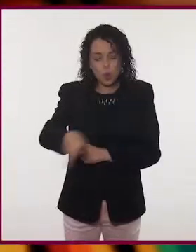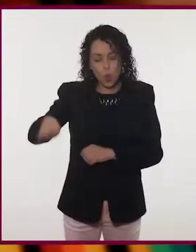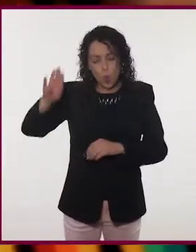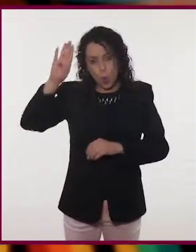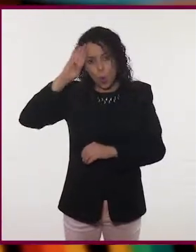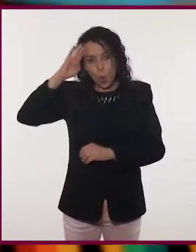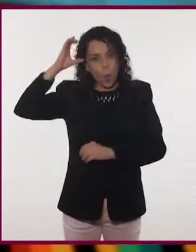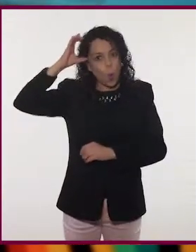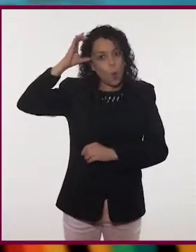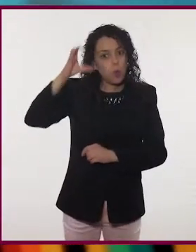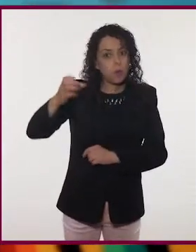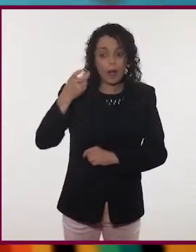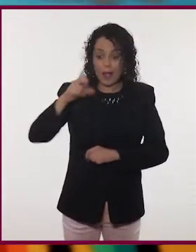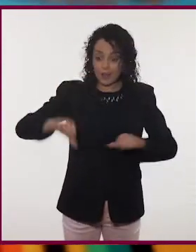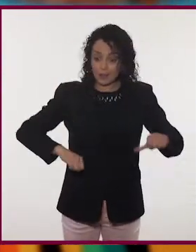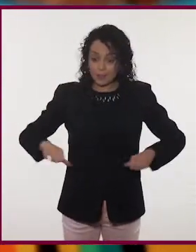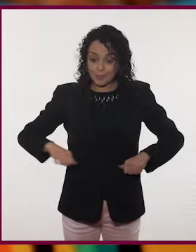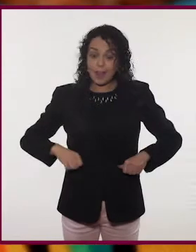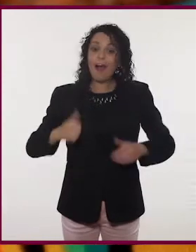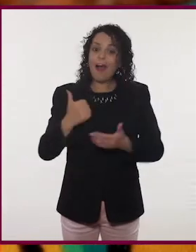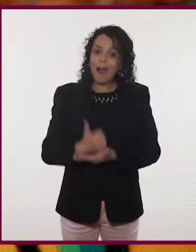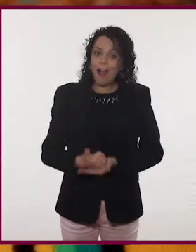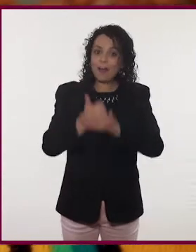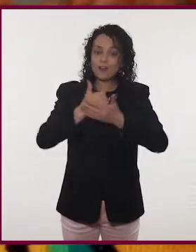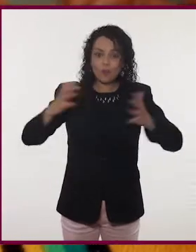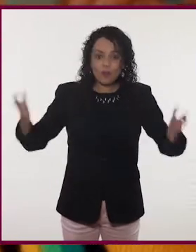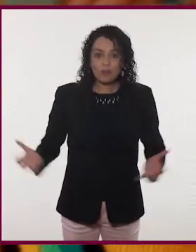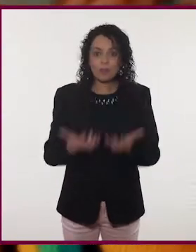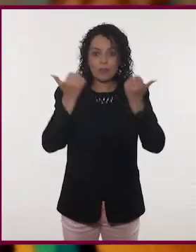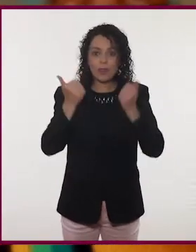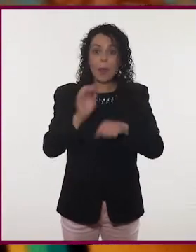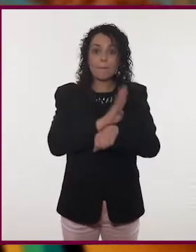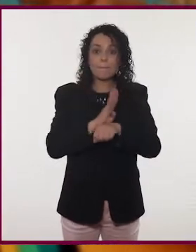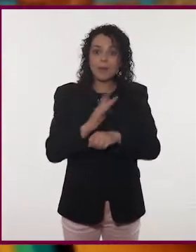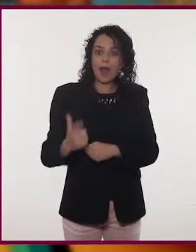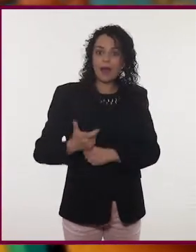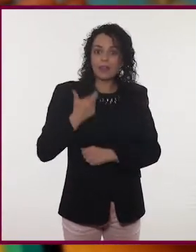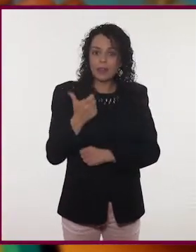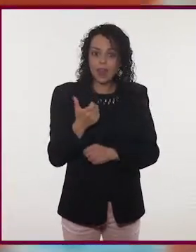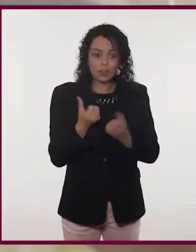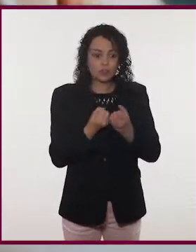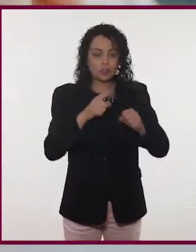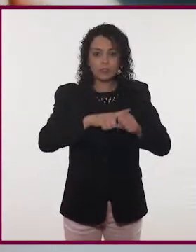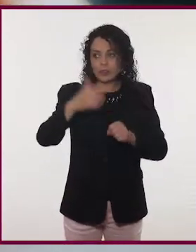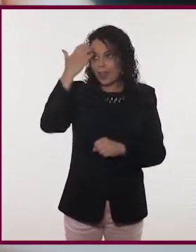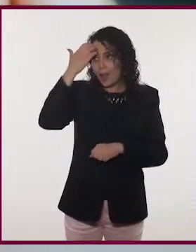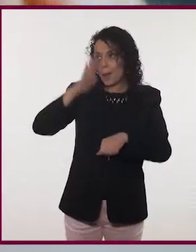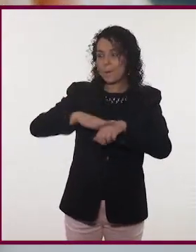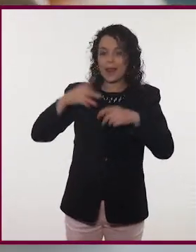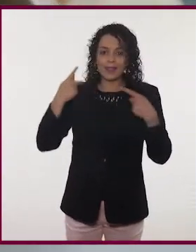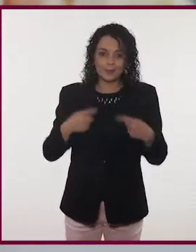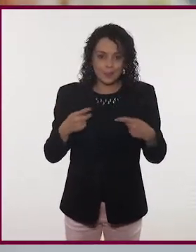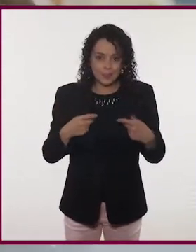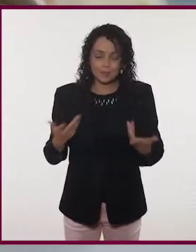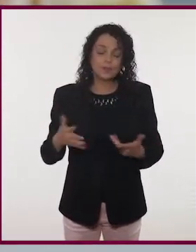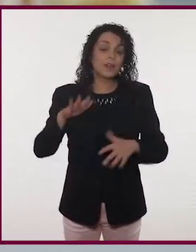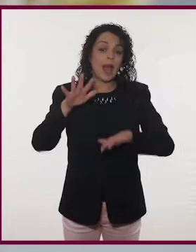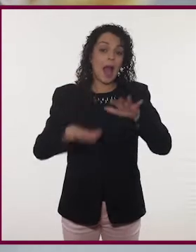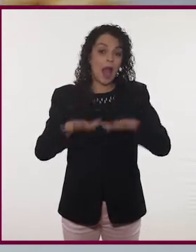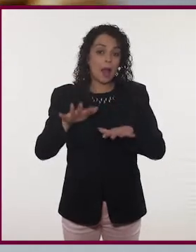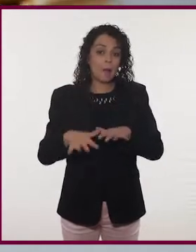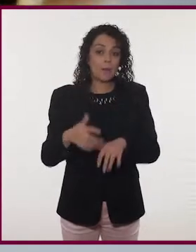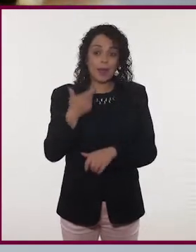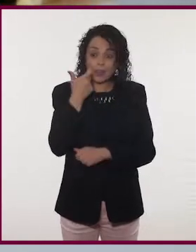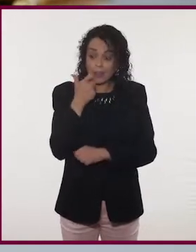Estas actividades les han permitido obtener beneficios económicos y sociales. En muchas ocasiones, un ingreso extra a